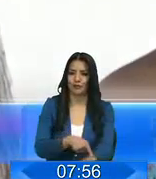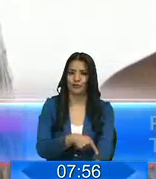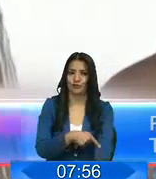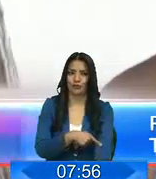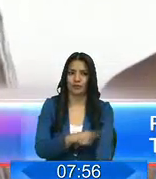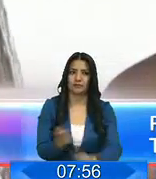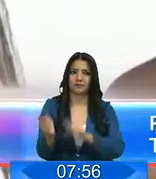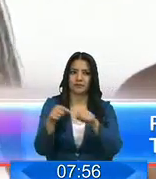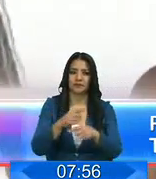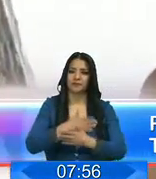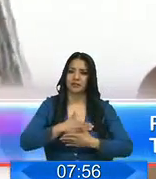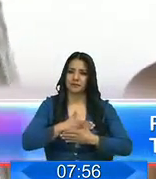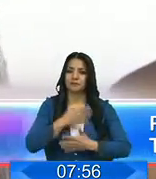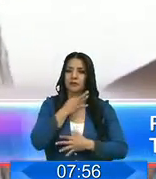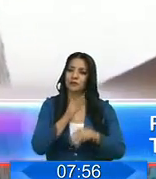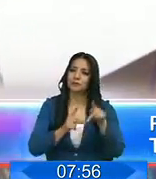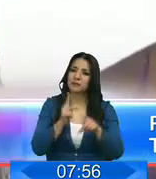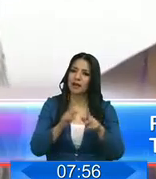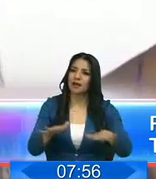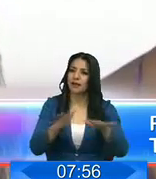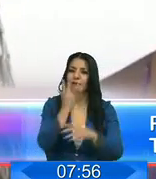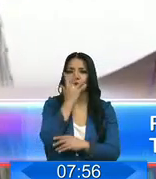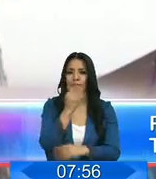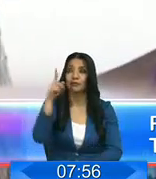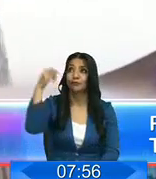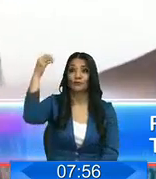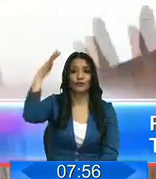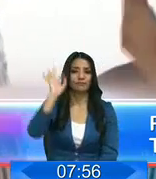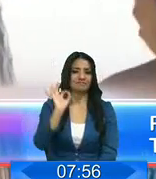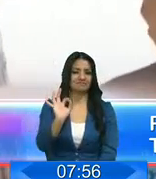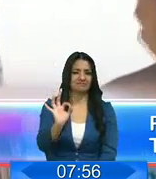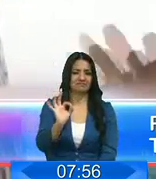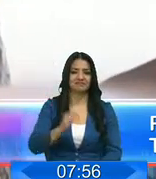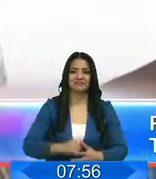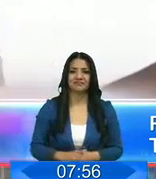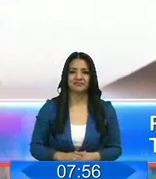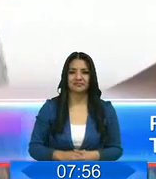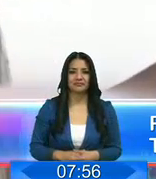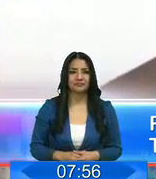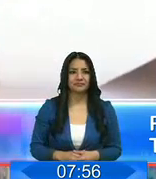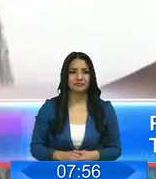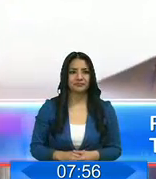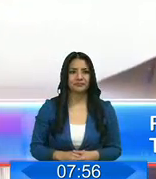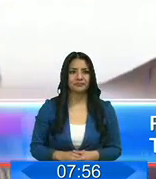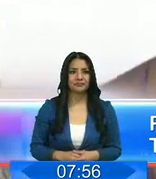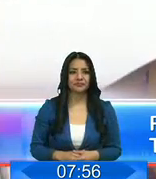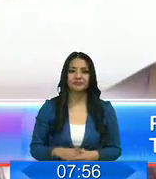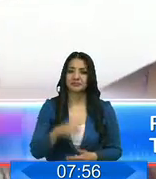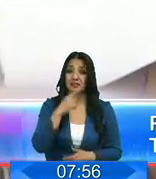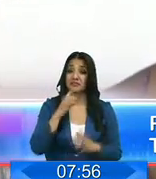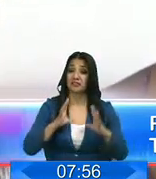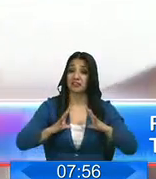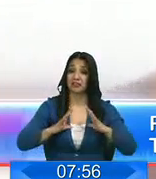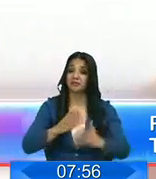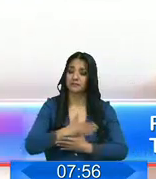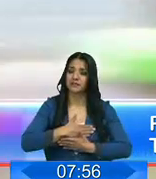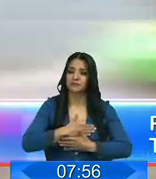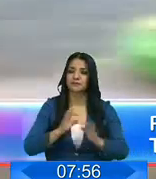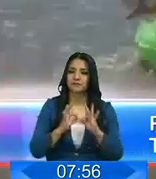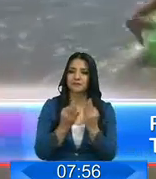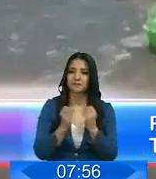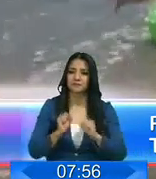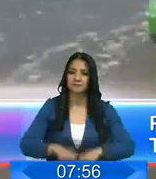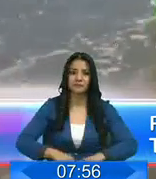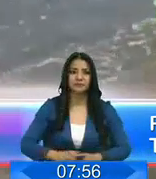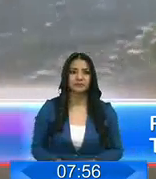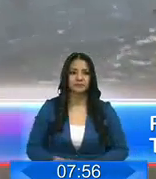porque me gusta esa playa, es bonito pasar acá, el sol está rico y voy a venir también para el feriado a disfrutar acá con mi familia. Para